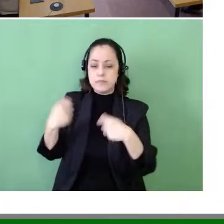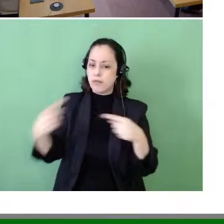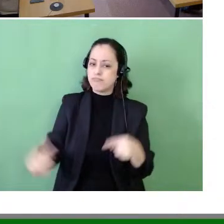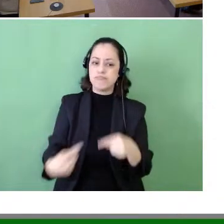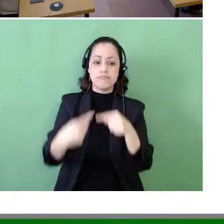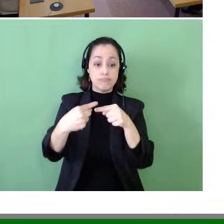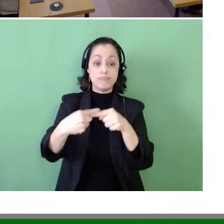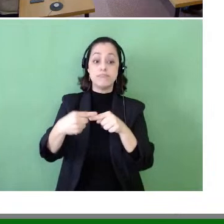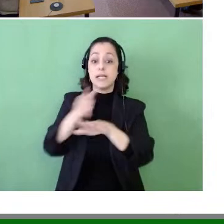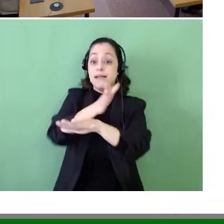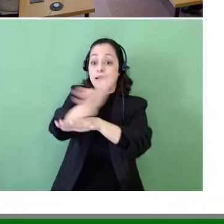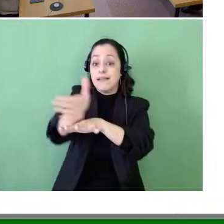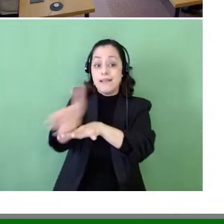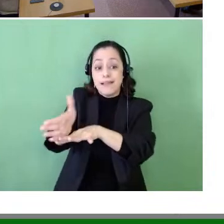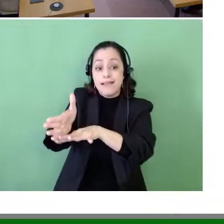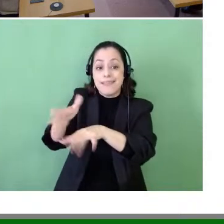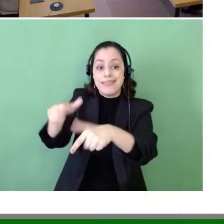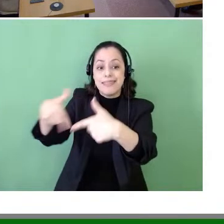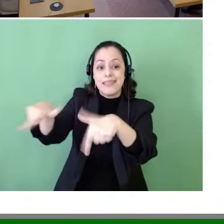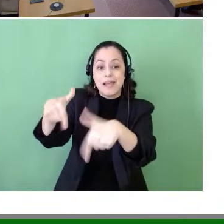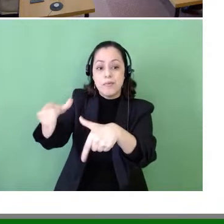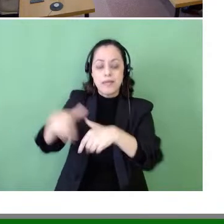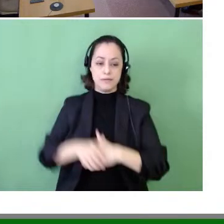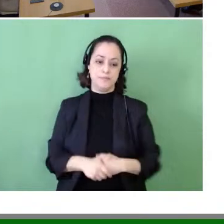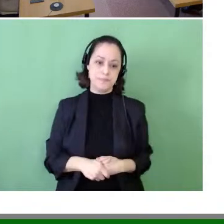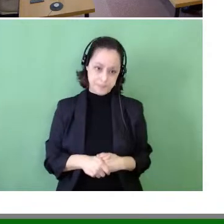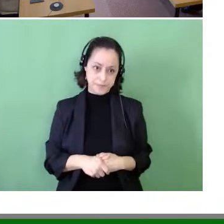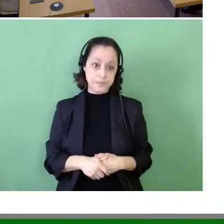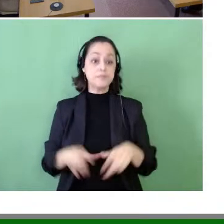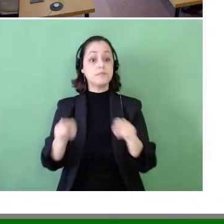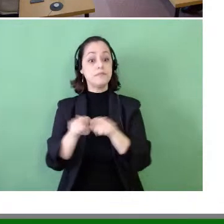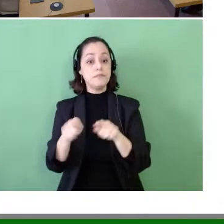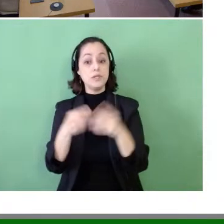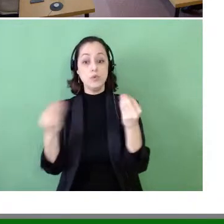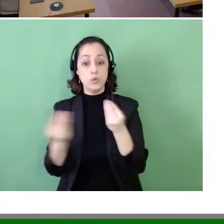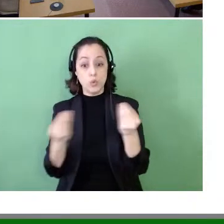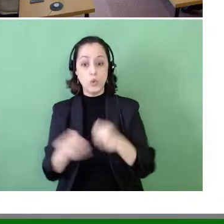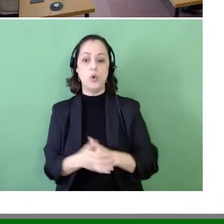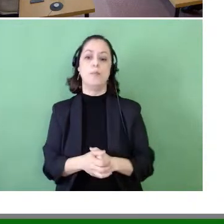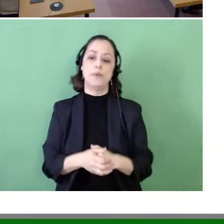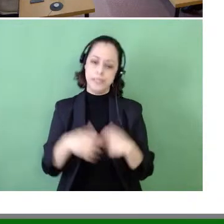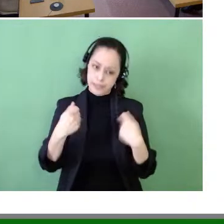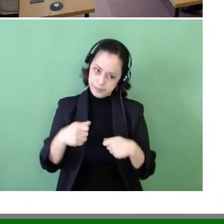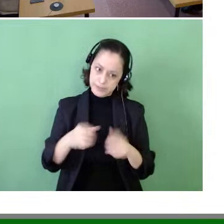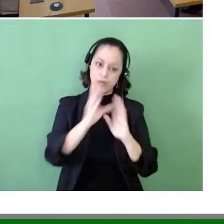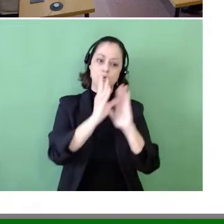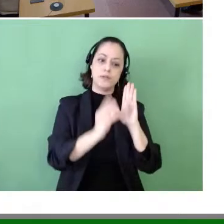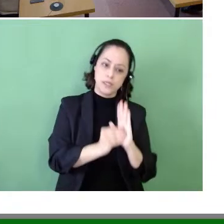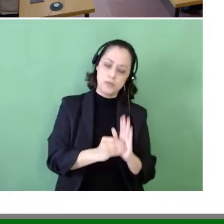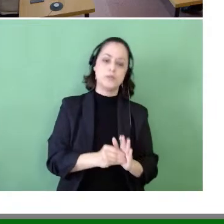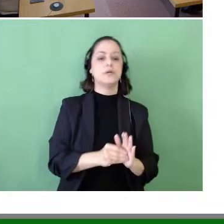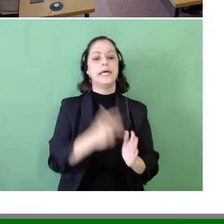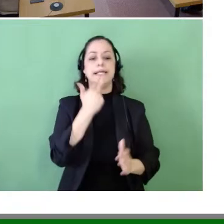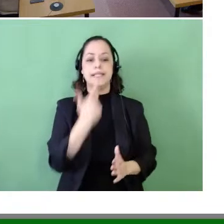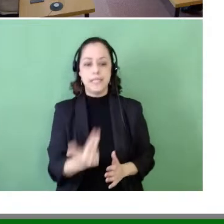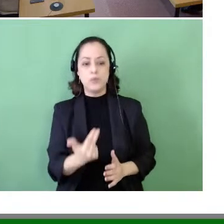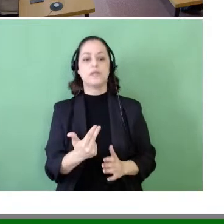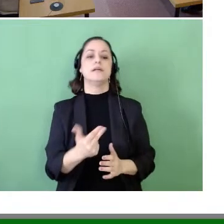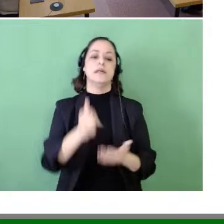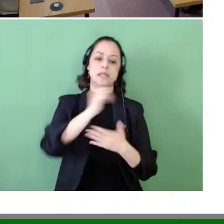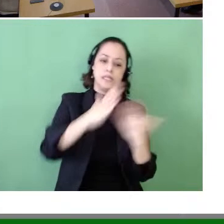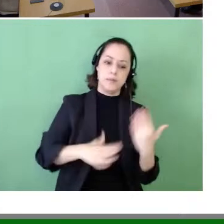mercado. Bueno, contenidos también de diseño de lenguas, de libros y de portugués, contenidos relacionados